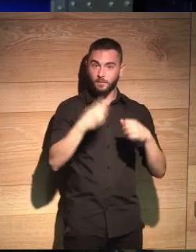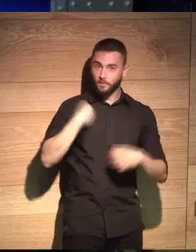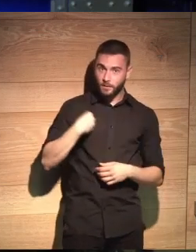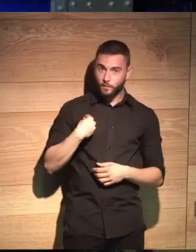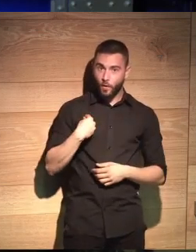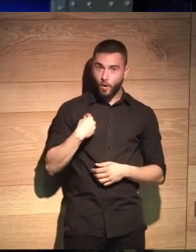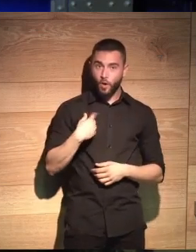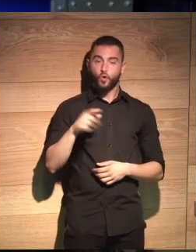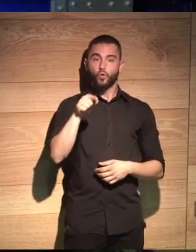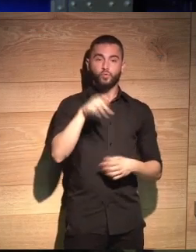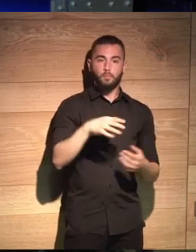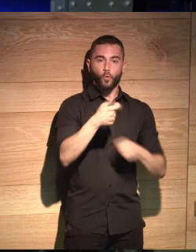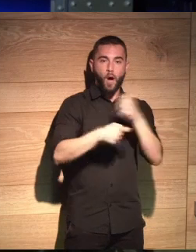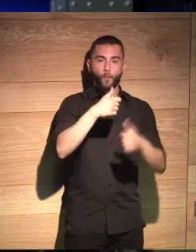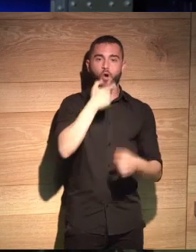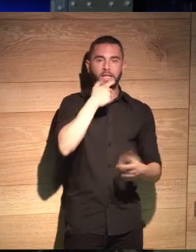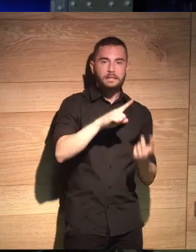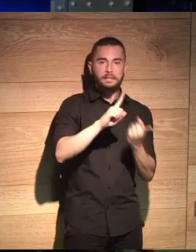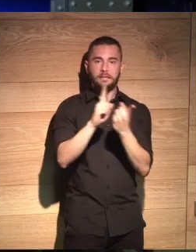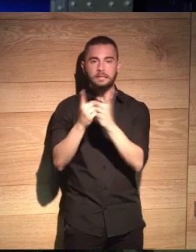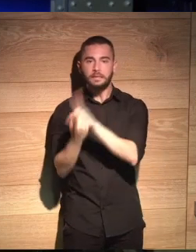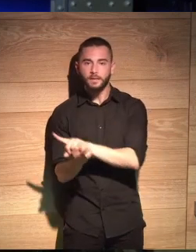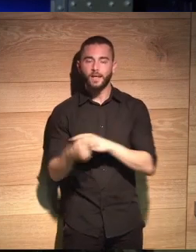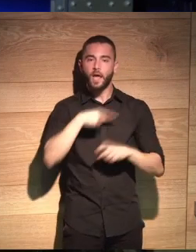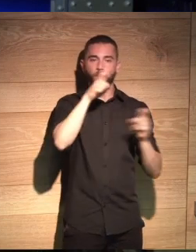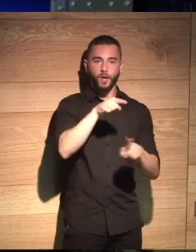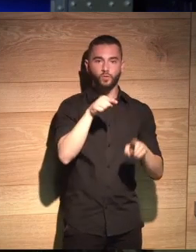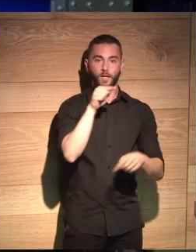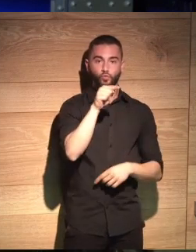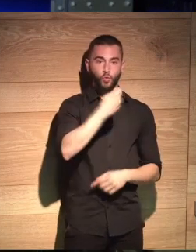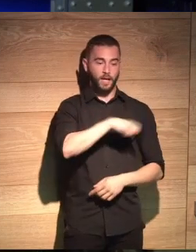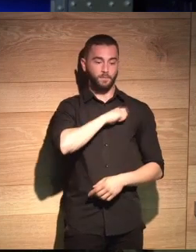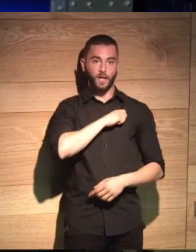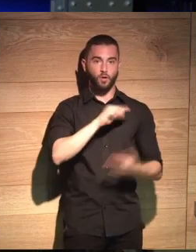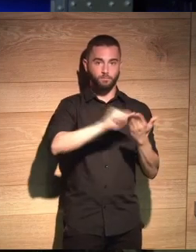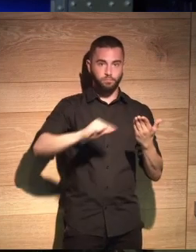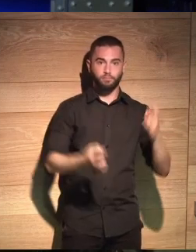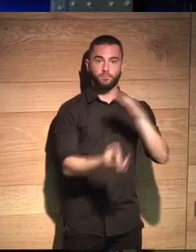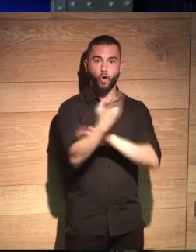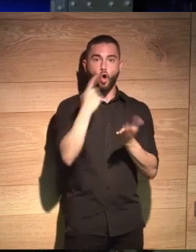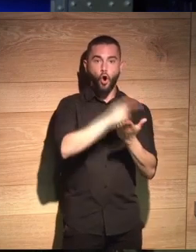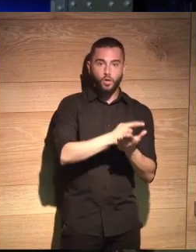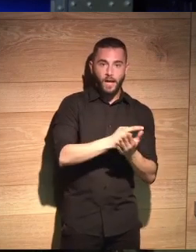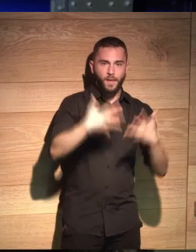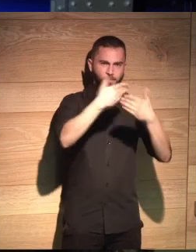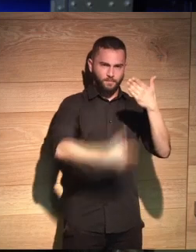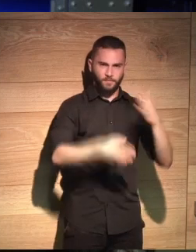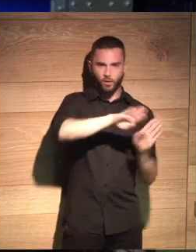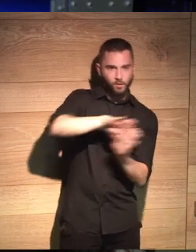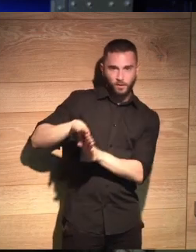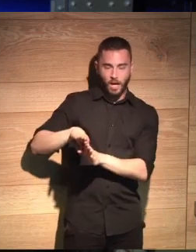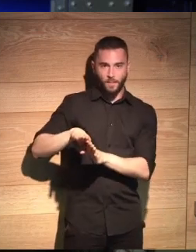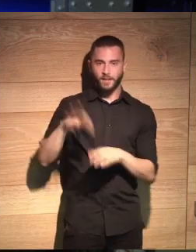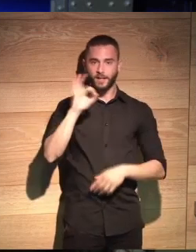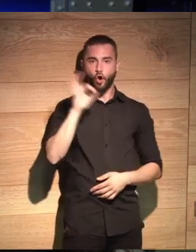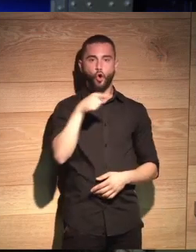cambiar hacia el inglés? Y la pregunta es, ¿en algún momento has vuelto a escribir en español aparte de algún artículo o ya te podemos empezar